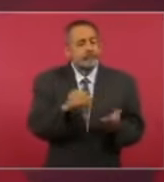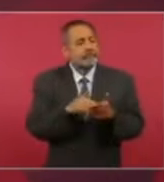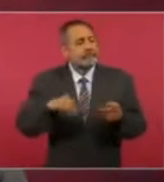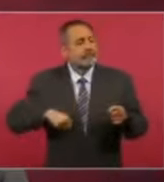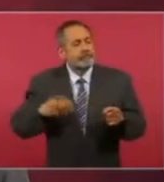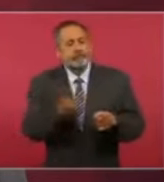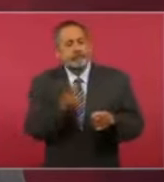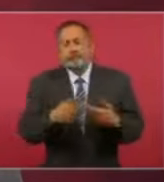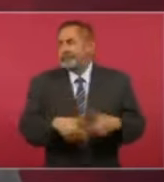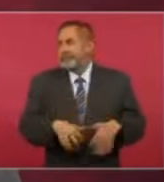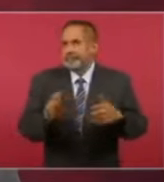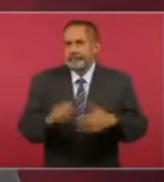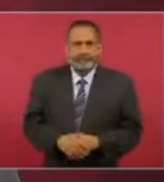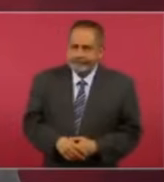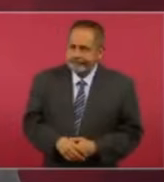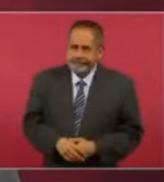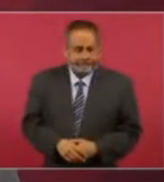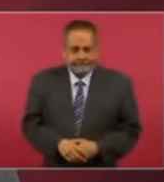Entonces